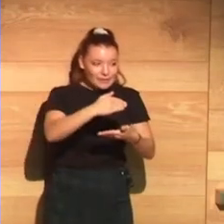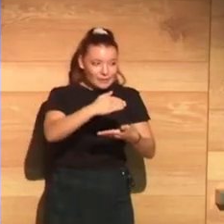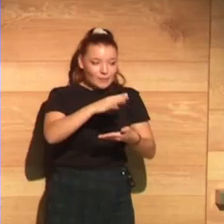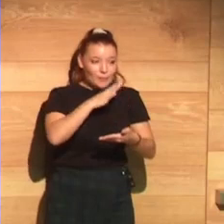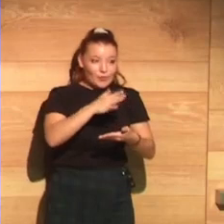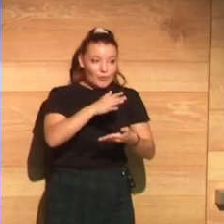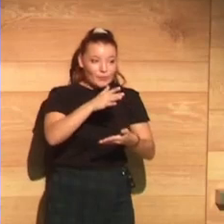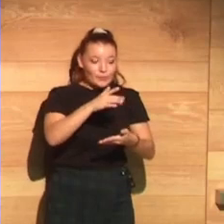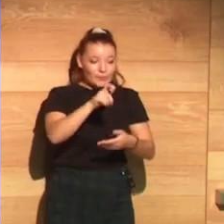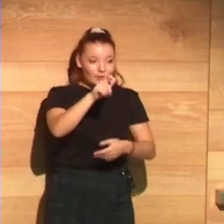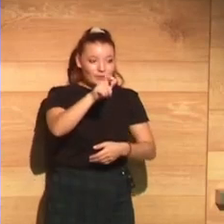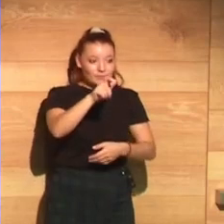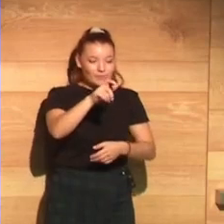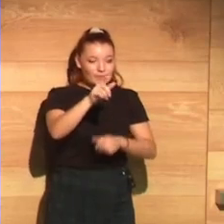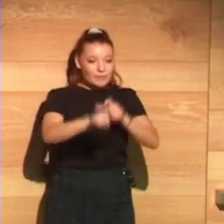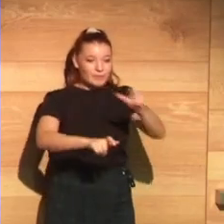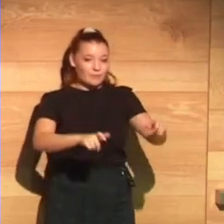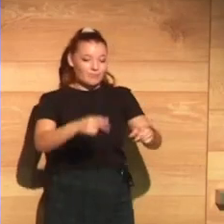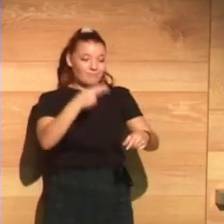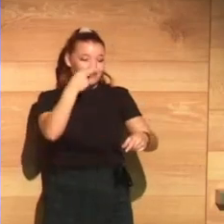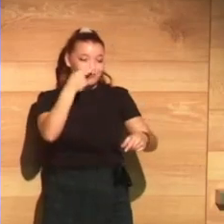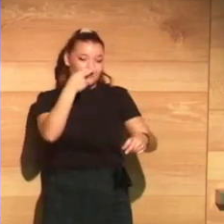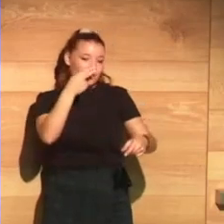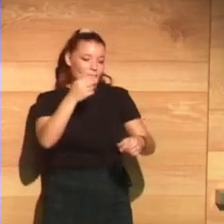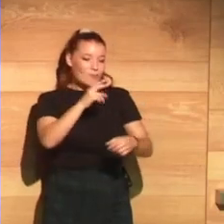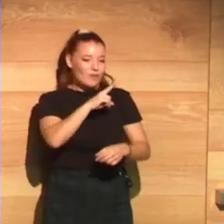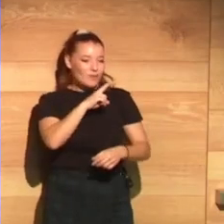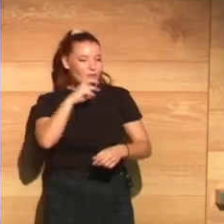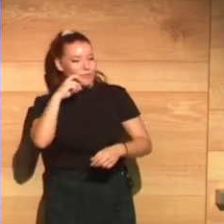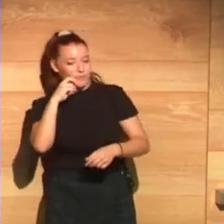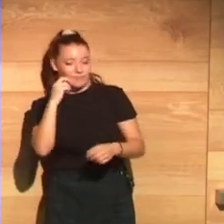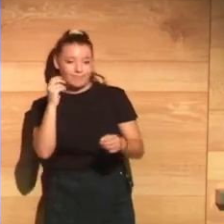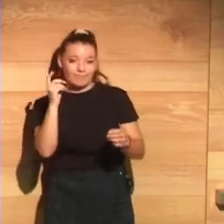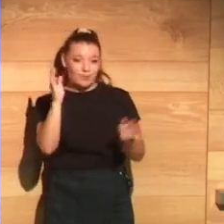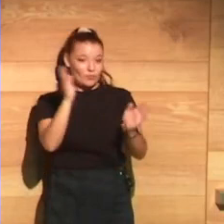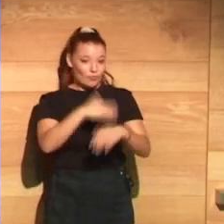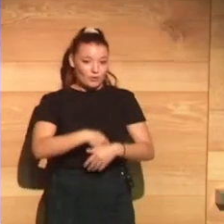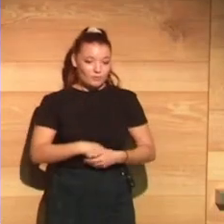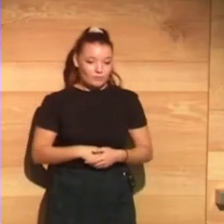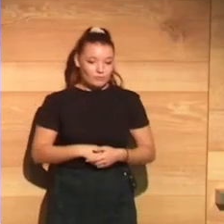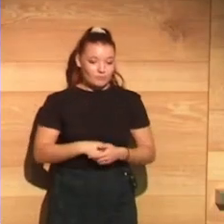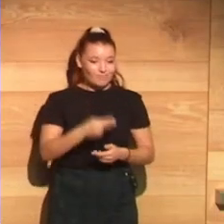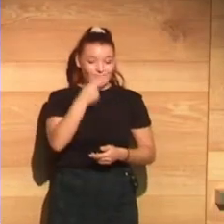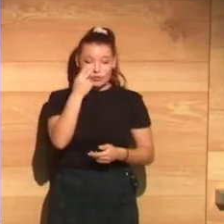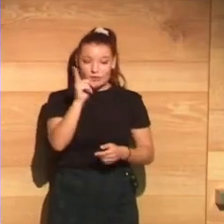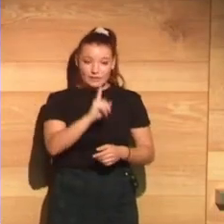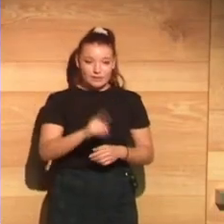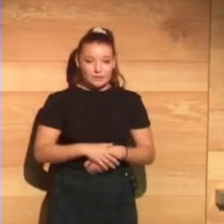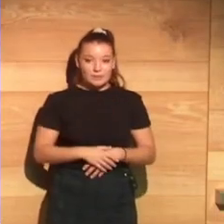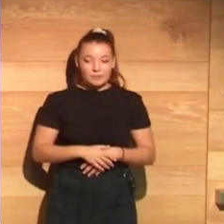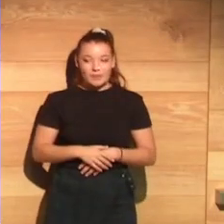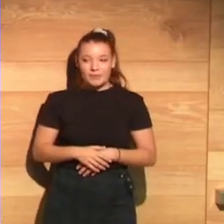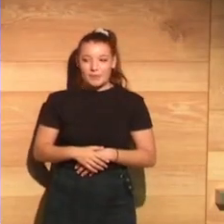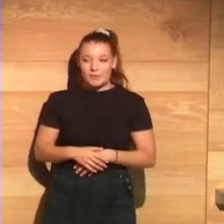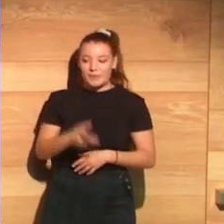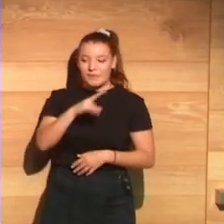fue metida en una cajita porque no interesaba que la gente supiera todo el potencial que ella tenía. Ves que no